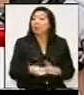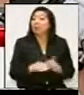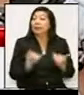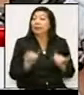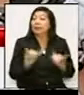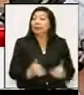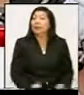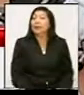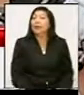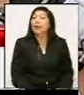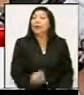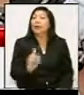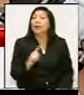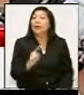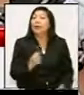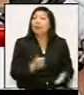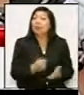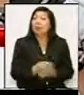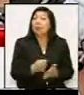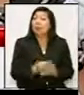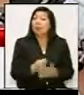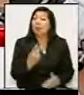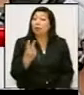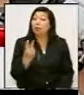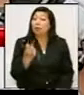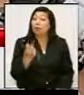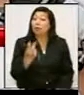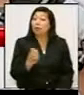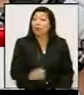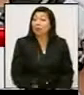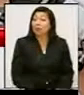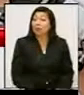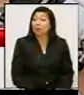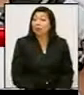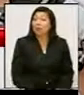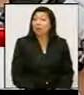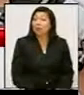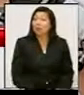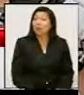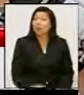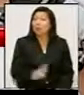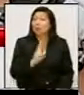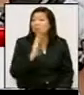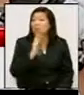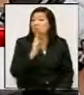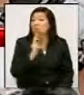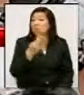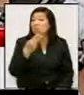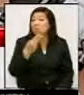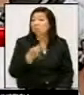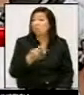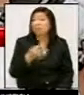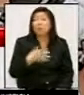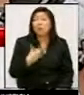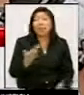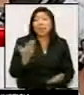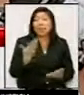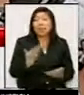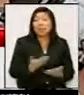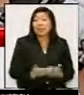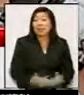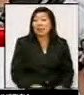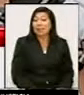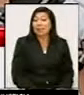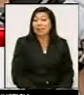tipo de servicios sería pagando esta tarifa de 2 soles, que pues para algunos usuarios podría resultar pues prohibitiva o inalcanzable, ¿no?